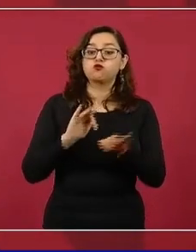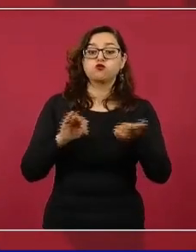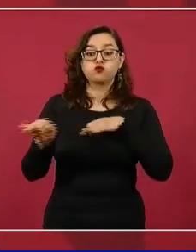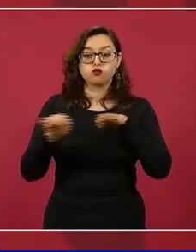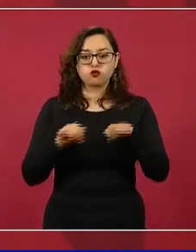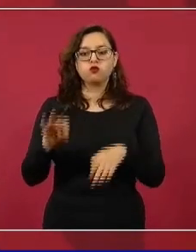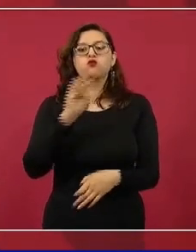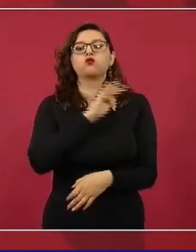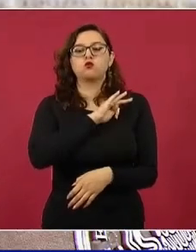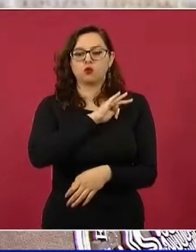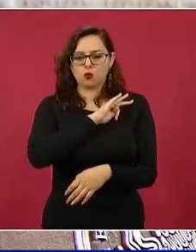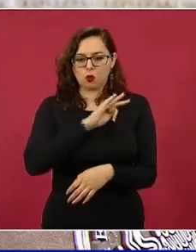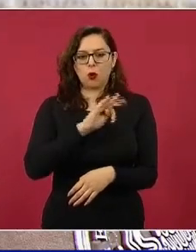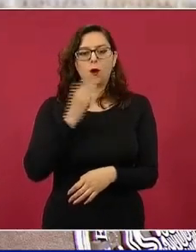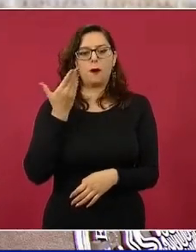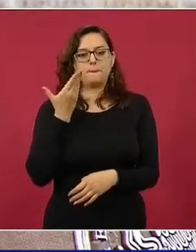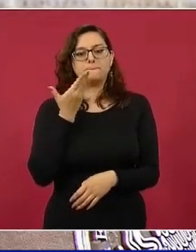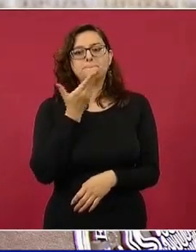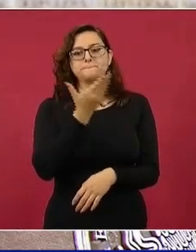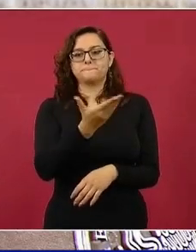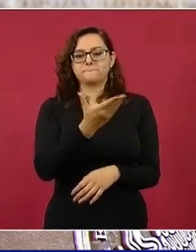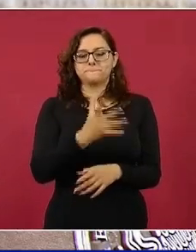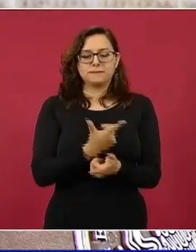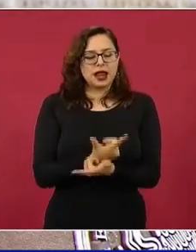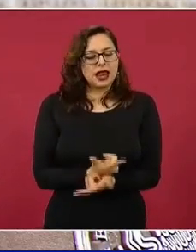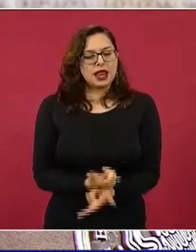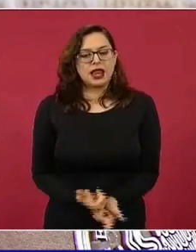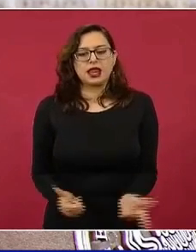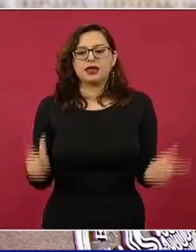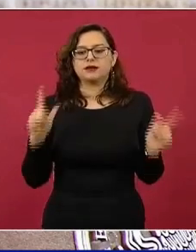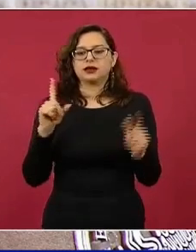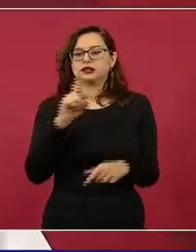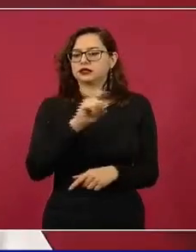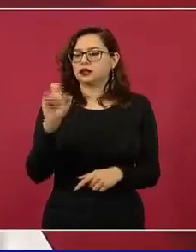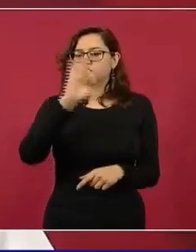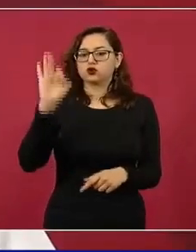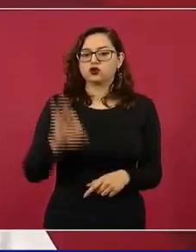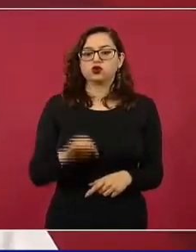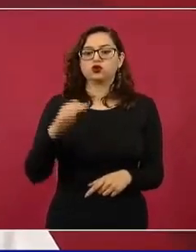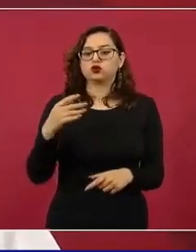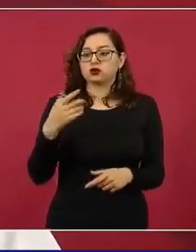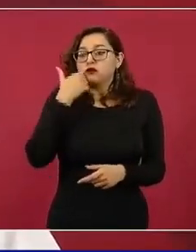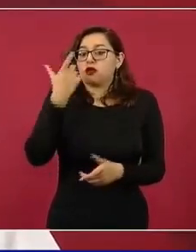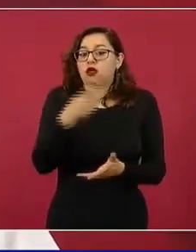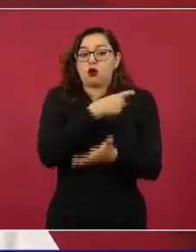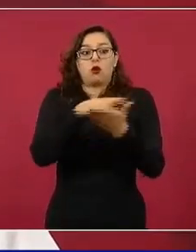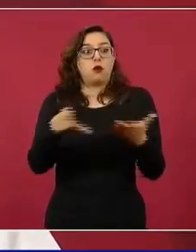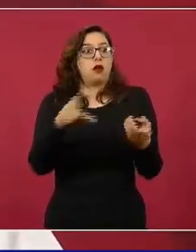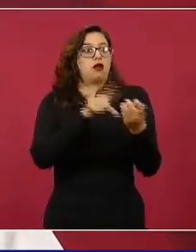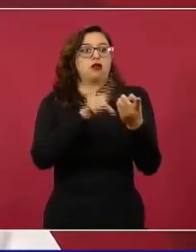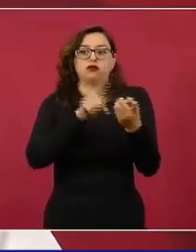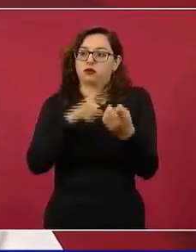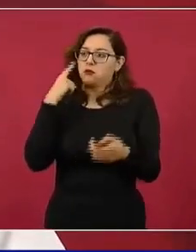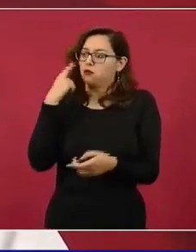podrán ejercerlos con plena libertad donde decidan adquirir su vivienda.